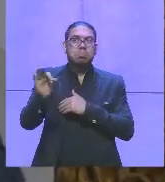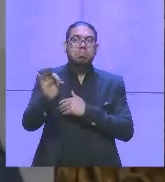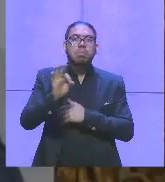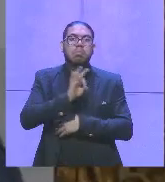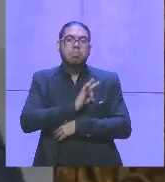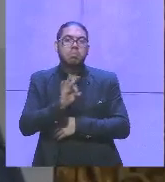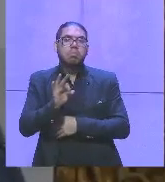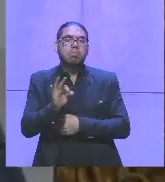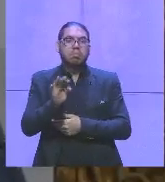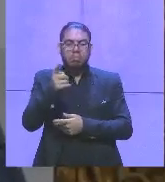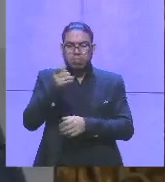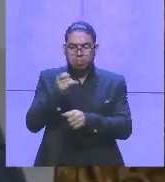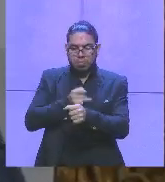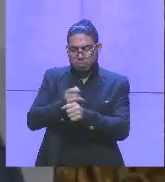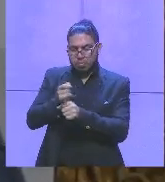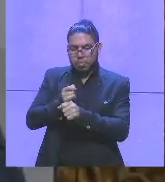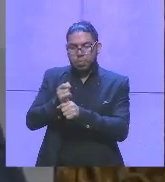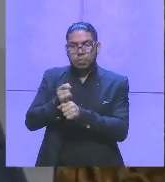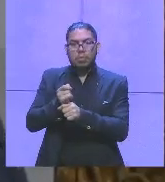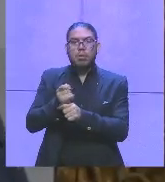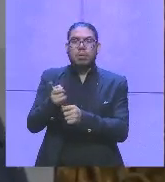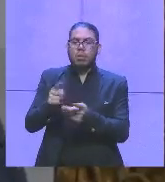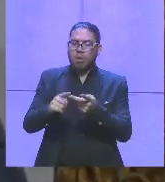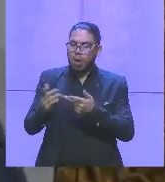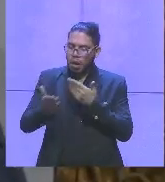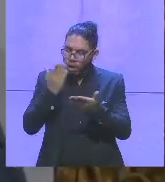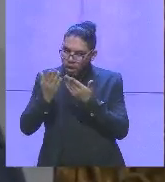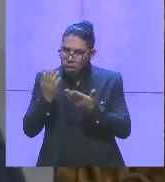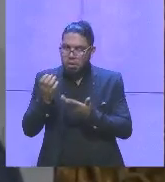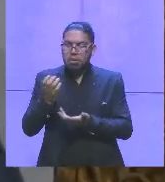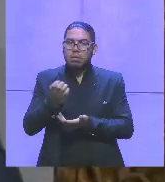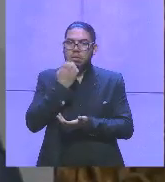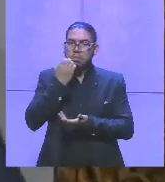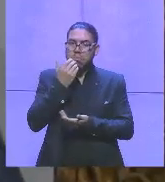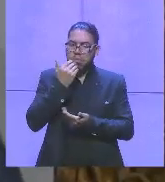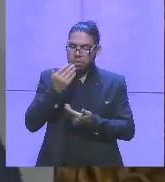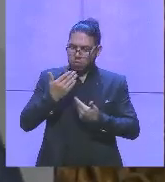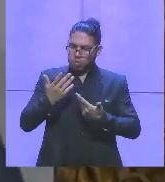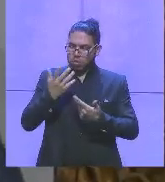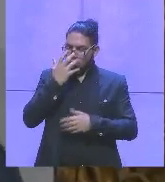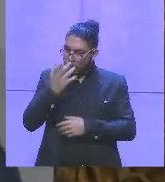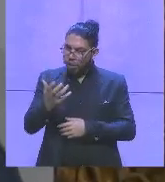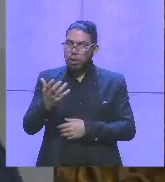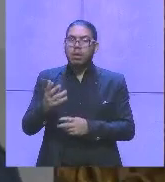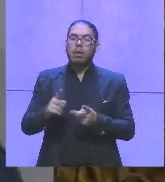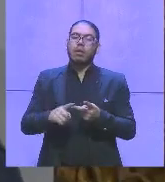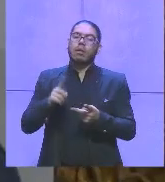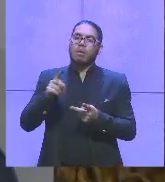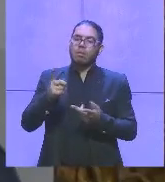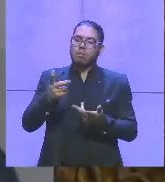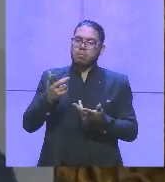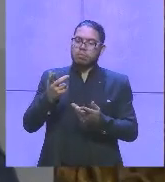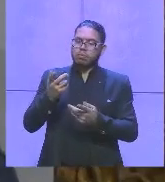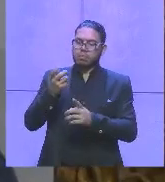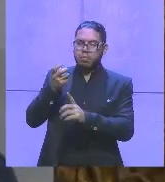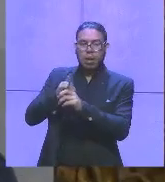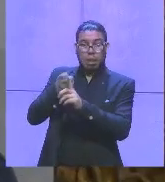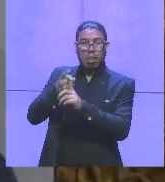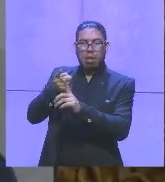posibilidad de hacer un análisis académico serio y crítico, pero crítico